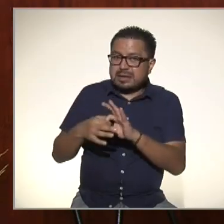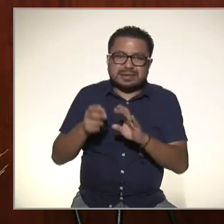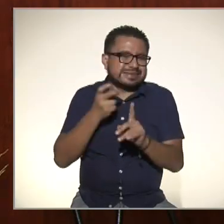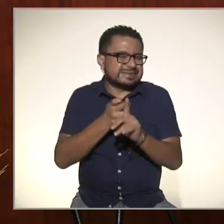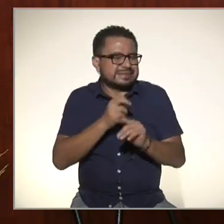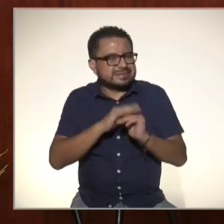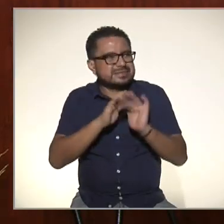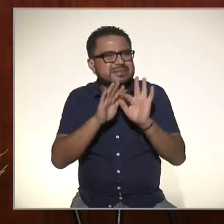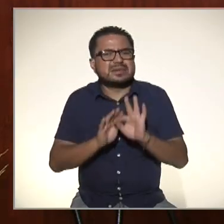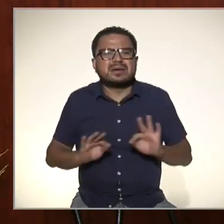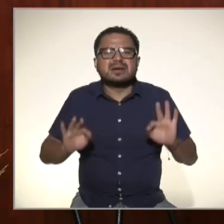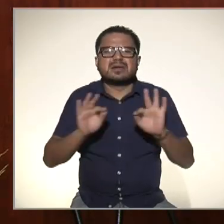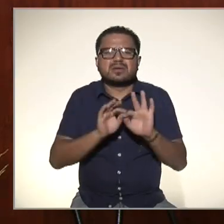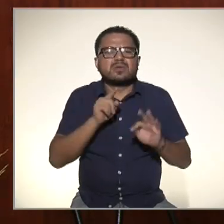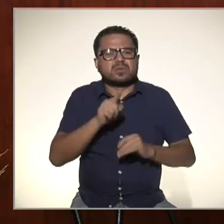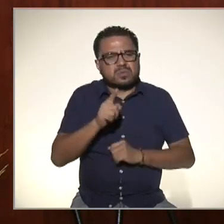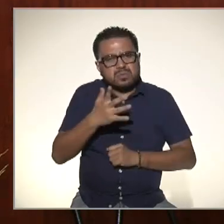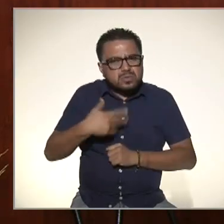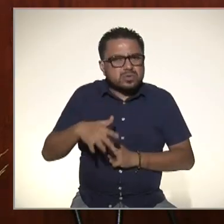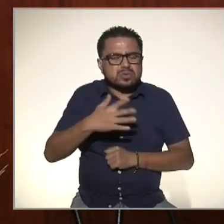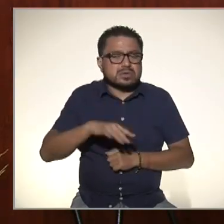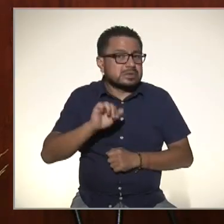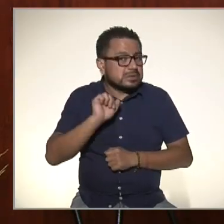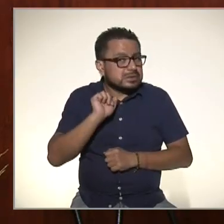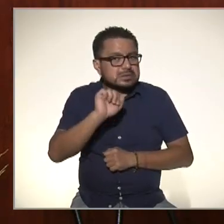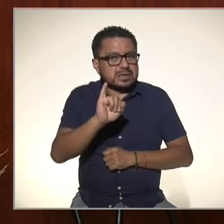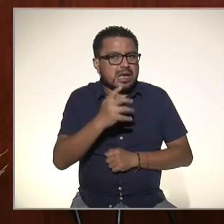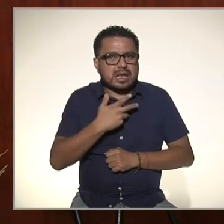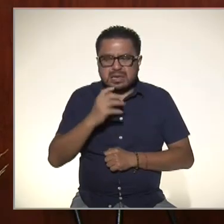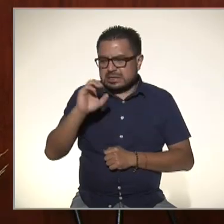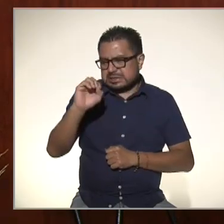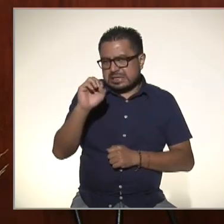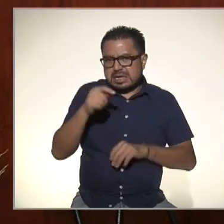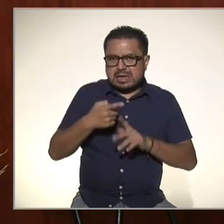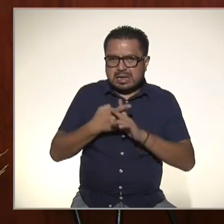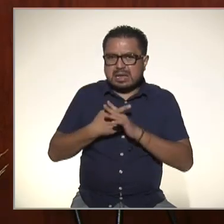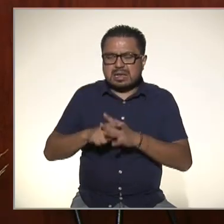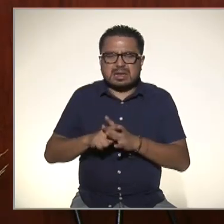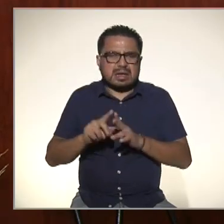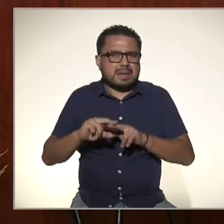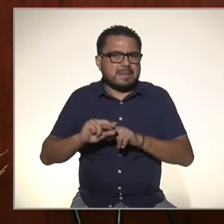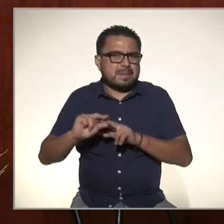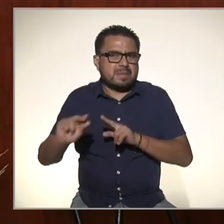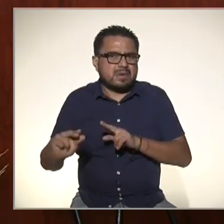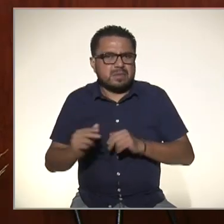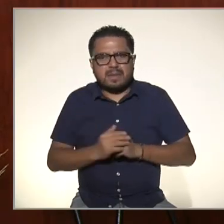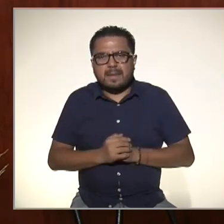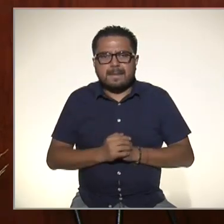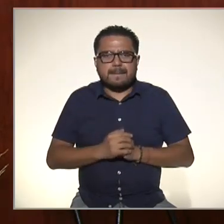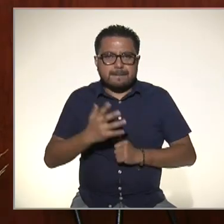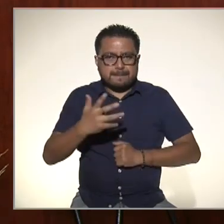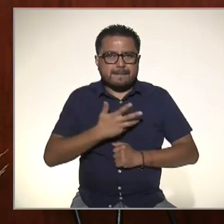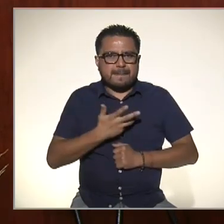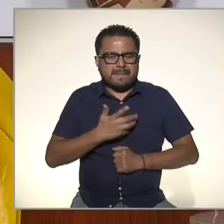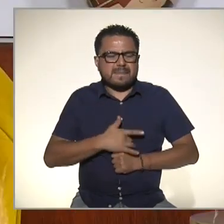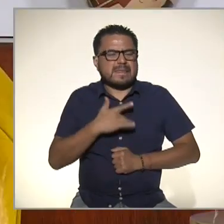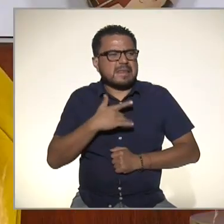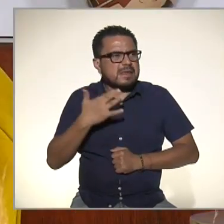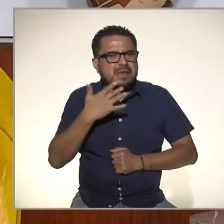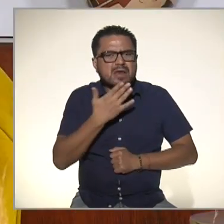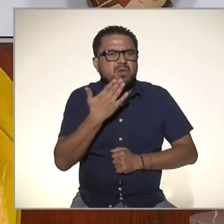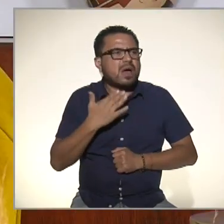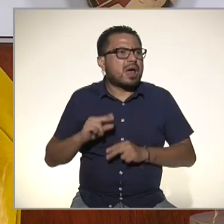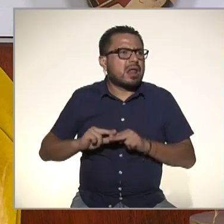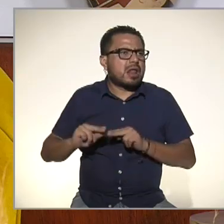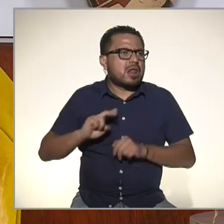lo importante es buscar si realmente está en cero la cuenta espermática. Ok. ¿Tener orgasmo sin